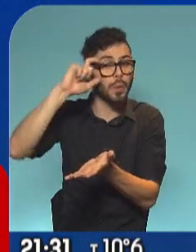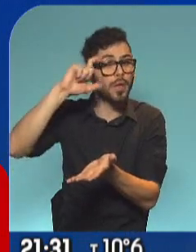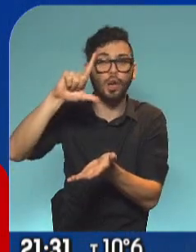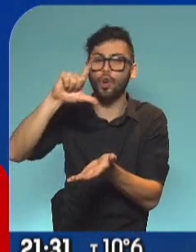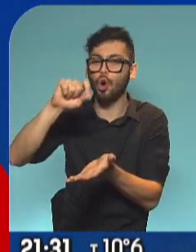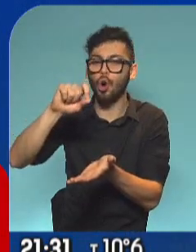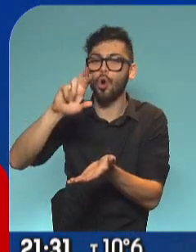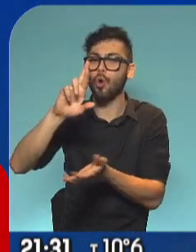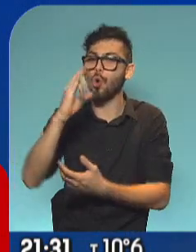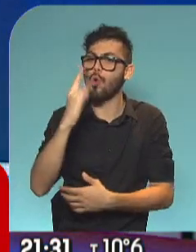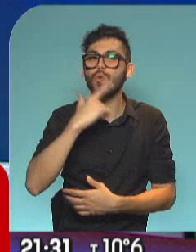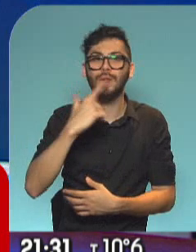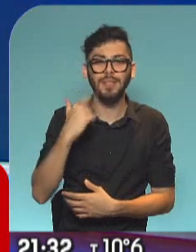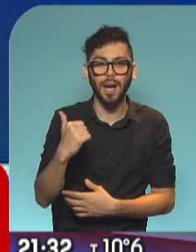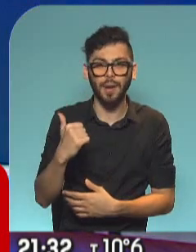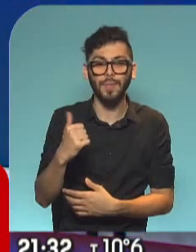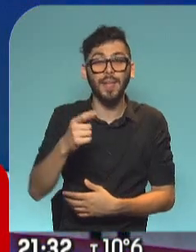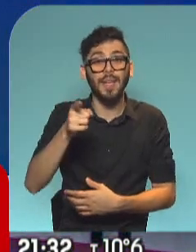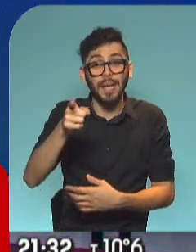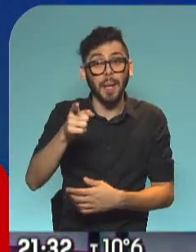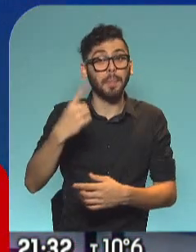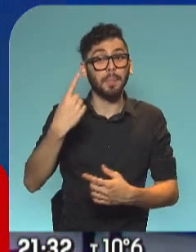el caso de un presidente que dijo que el coronavirus